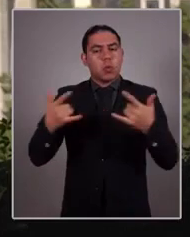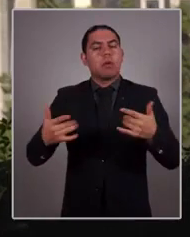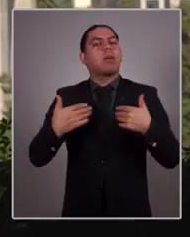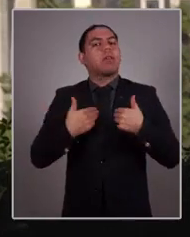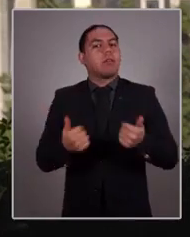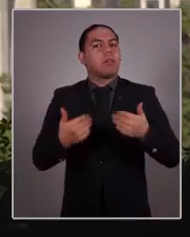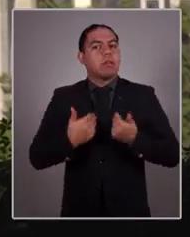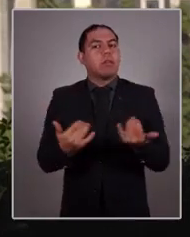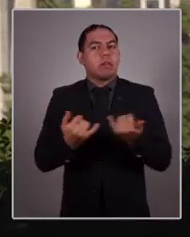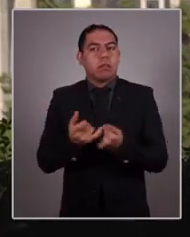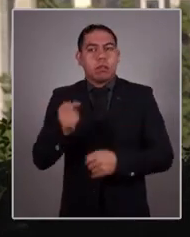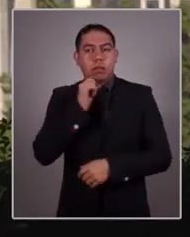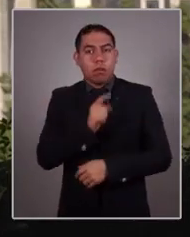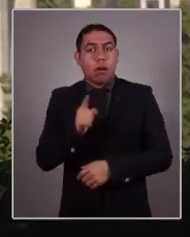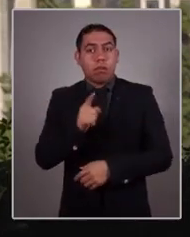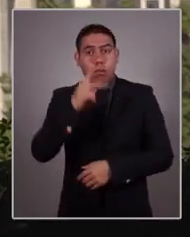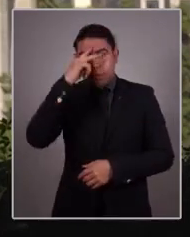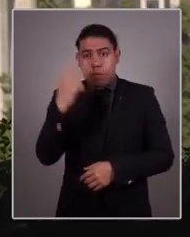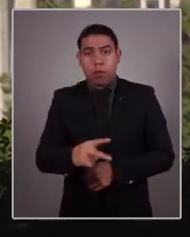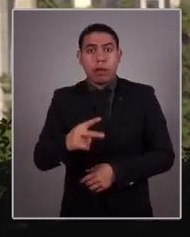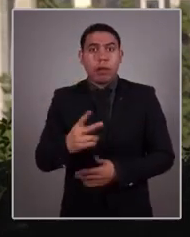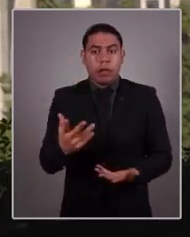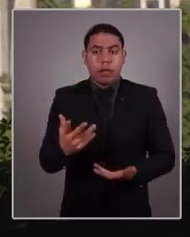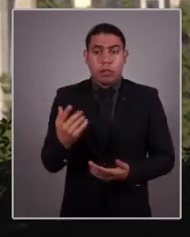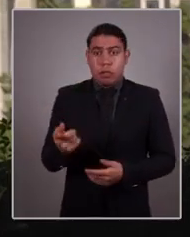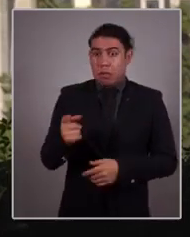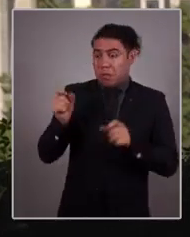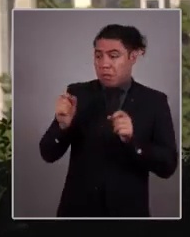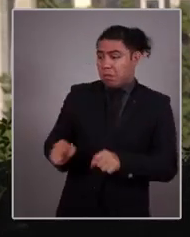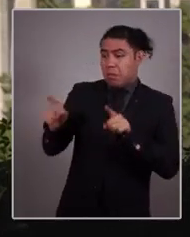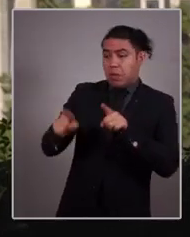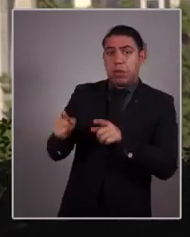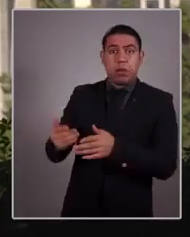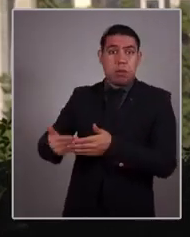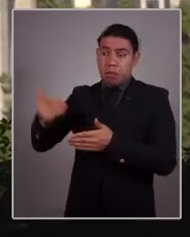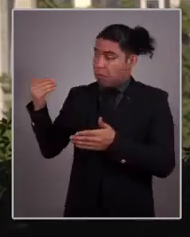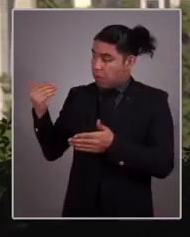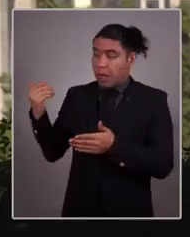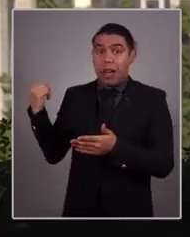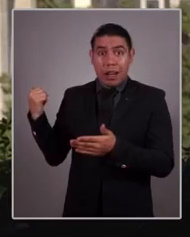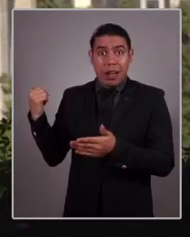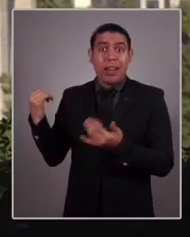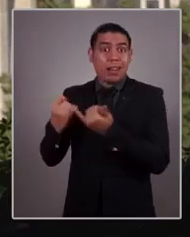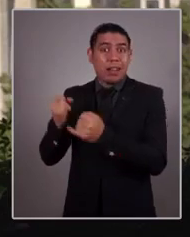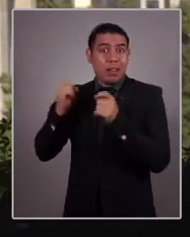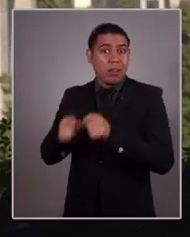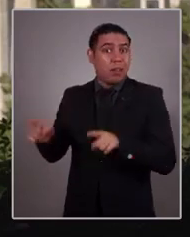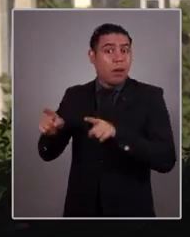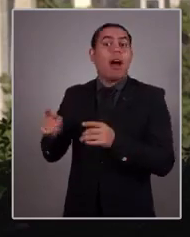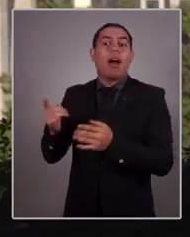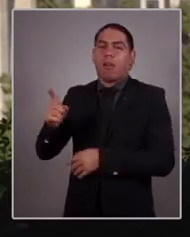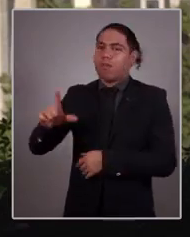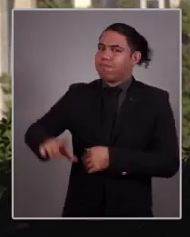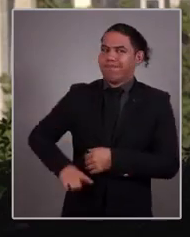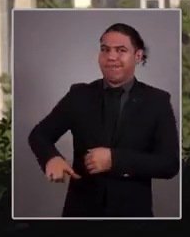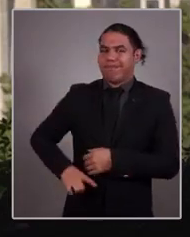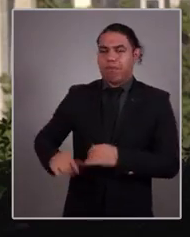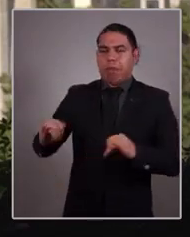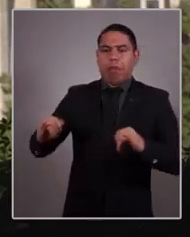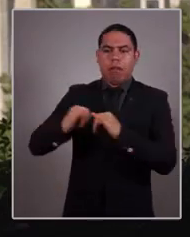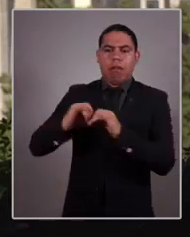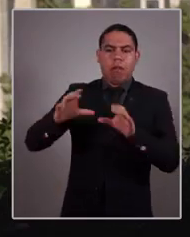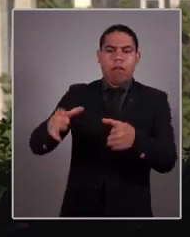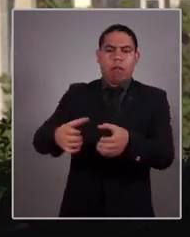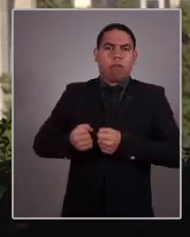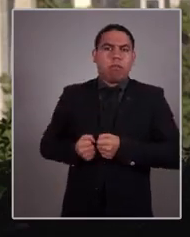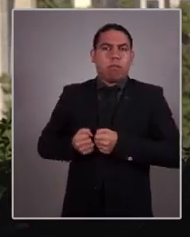histórico que vivimos, un momento en el que México no merece ese pasado. México no merece el pasado de los gobiernos que institucionalizaron